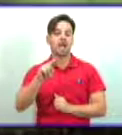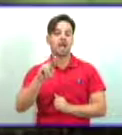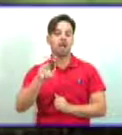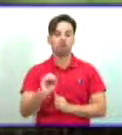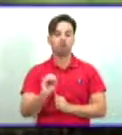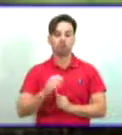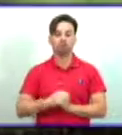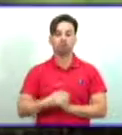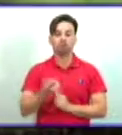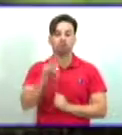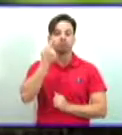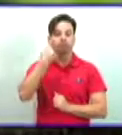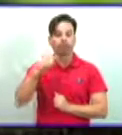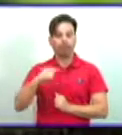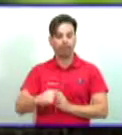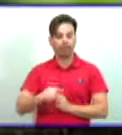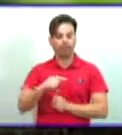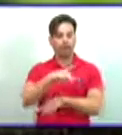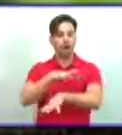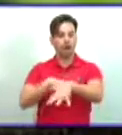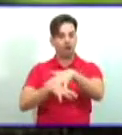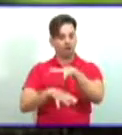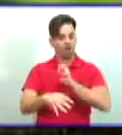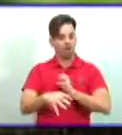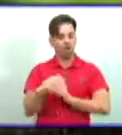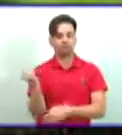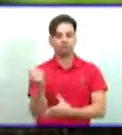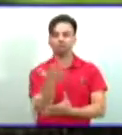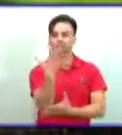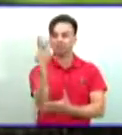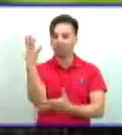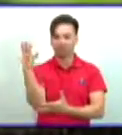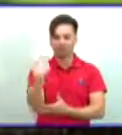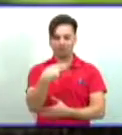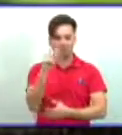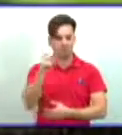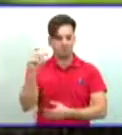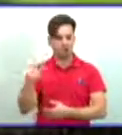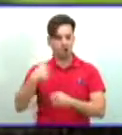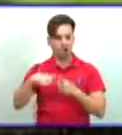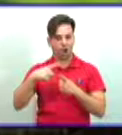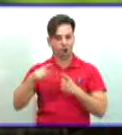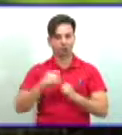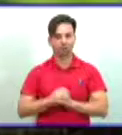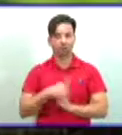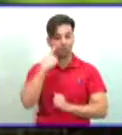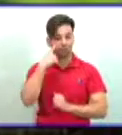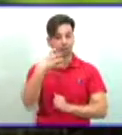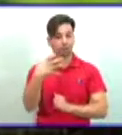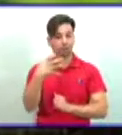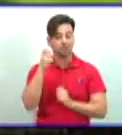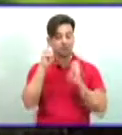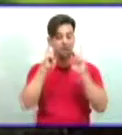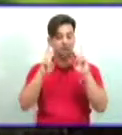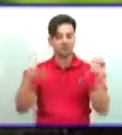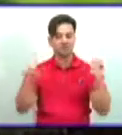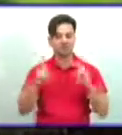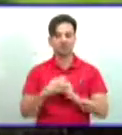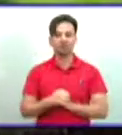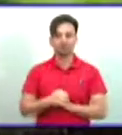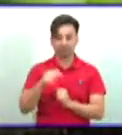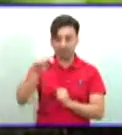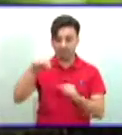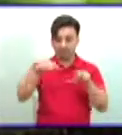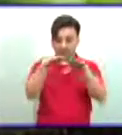y otros organismos, es indispensable para la vida. Existe en la atmósfera en su cantidad justa para la vida. Si